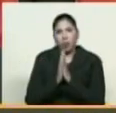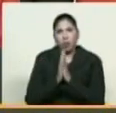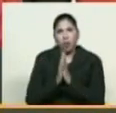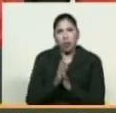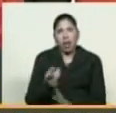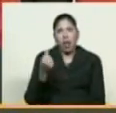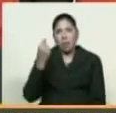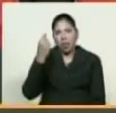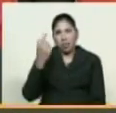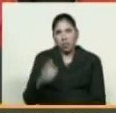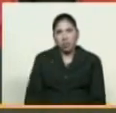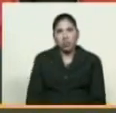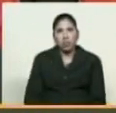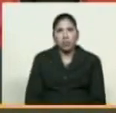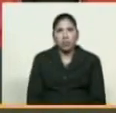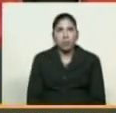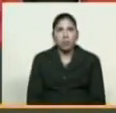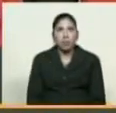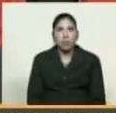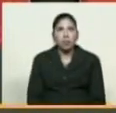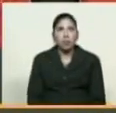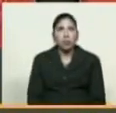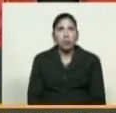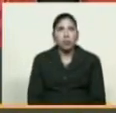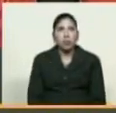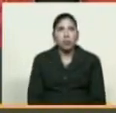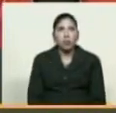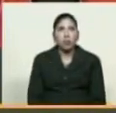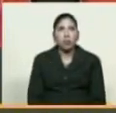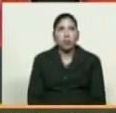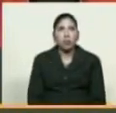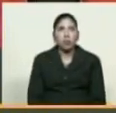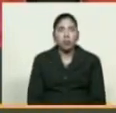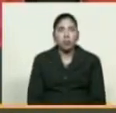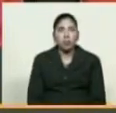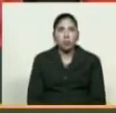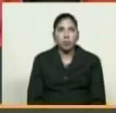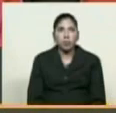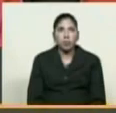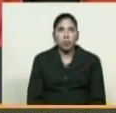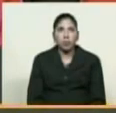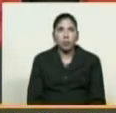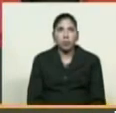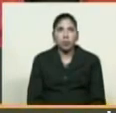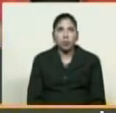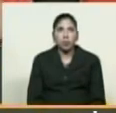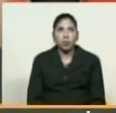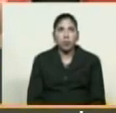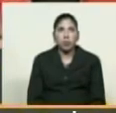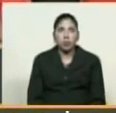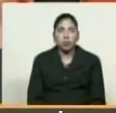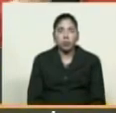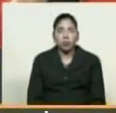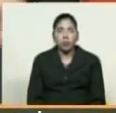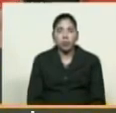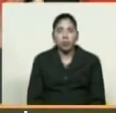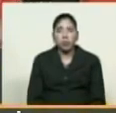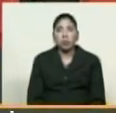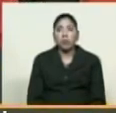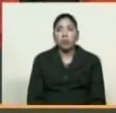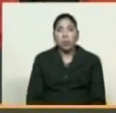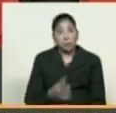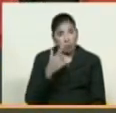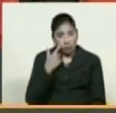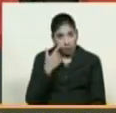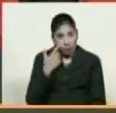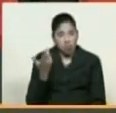Jamás, jamás nos van a dar lecciones. Pueden entre ellos caerse a mentira, pero nosotros no nos van a dar lecciones. De manera que esa presión, fíjate lo que ayuda